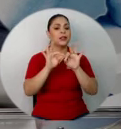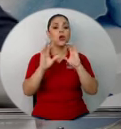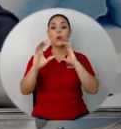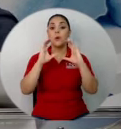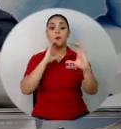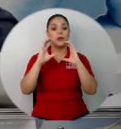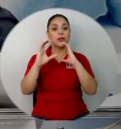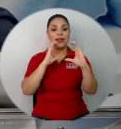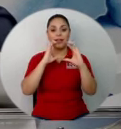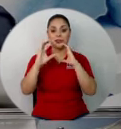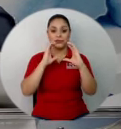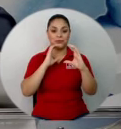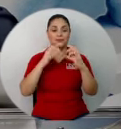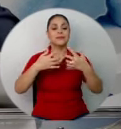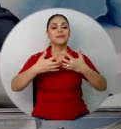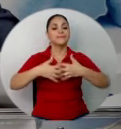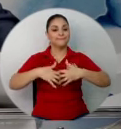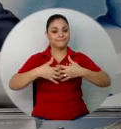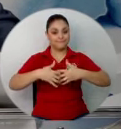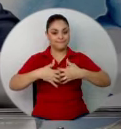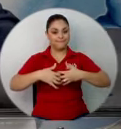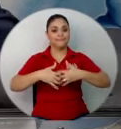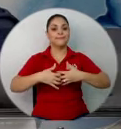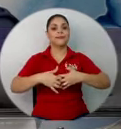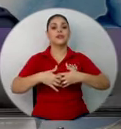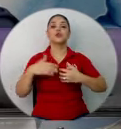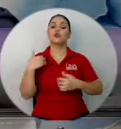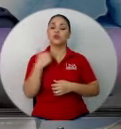temas que en algún momento hemos